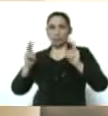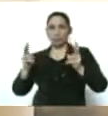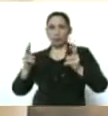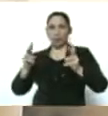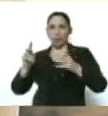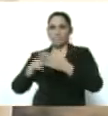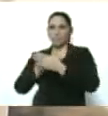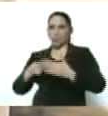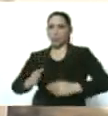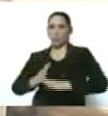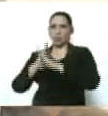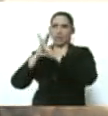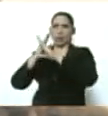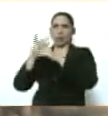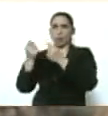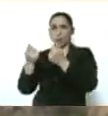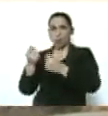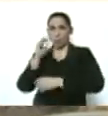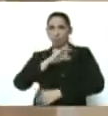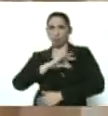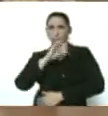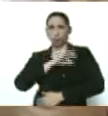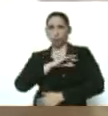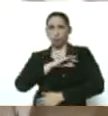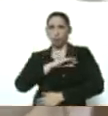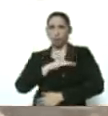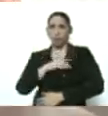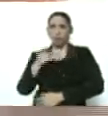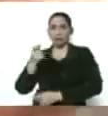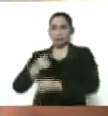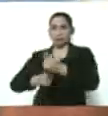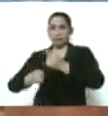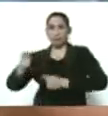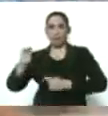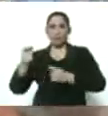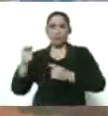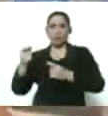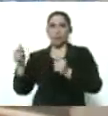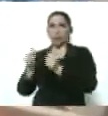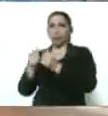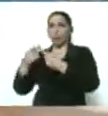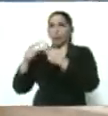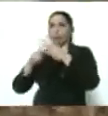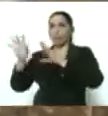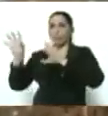bloqueo económico, social y de intercambio también con otros países.